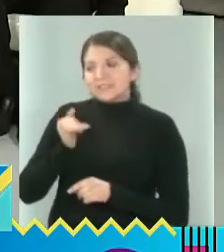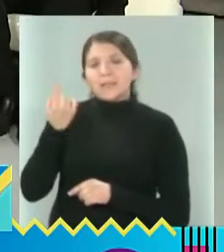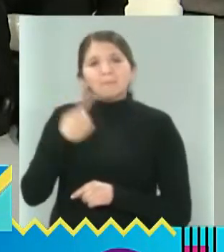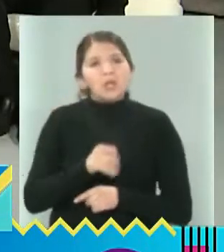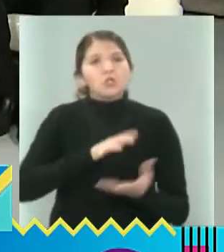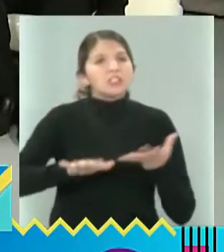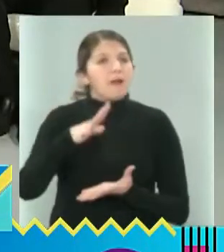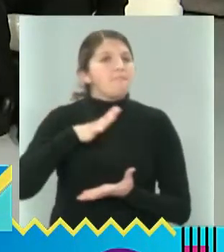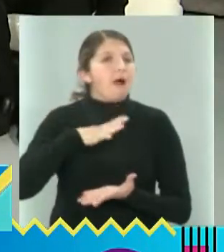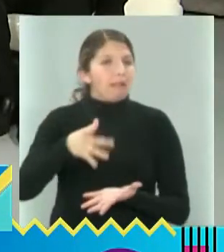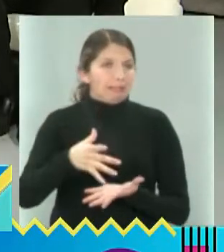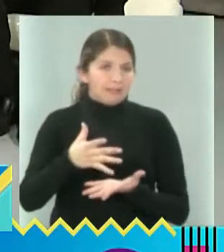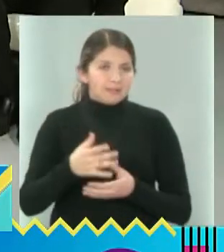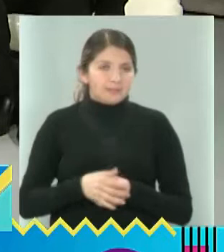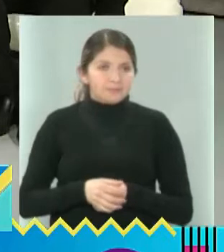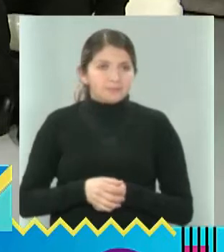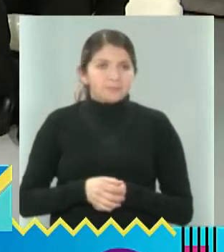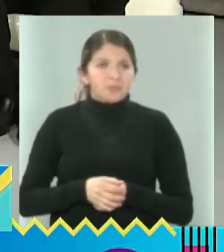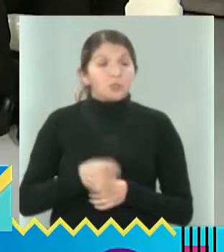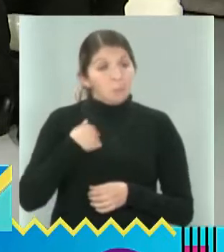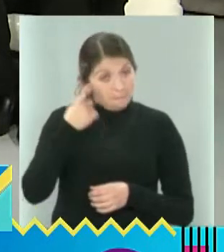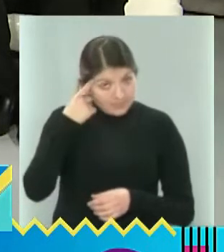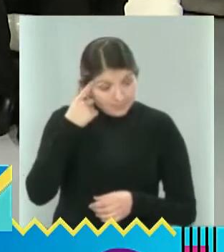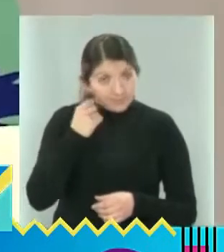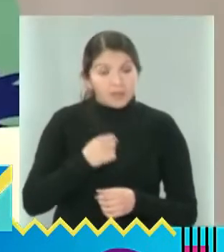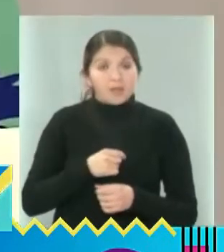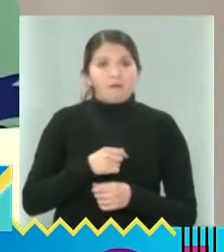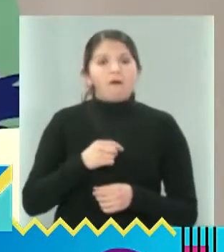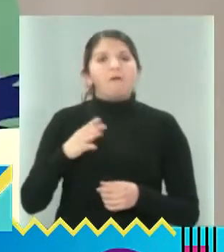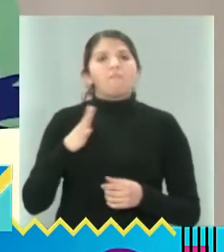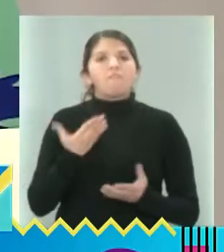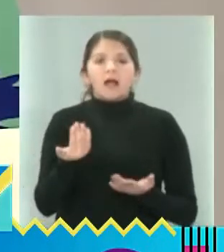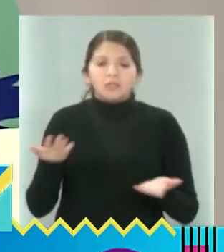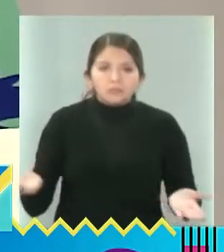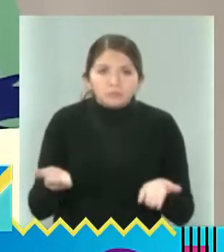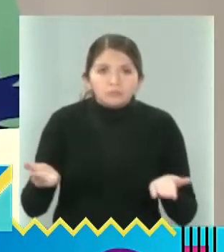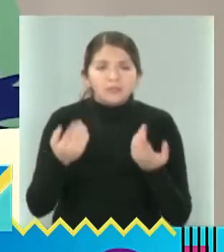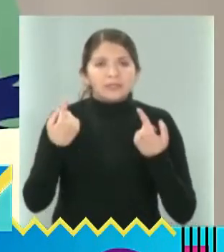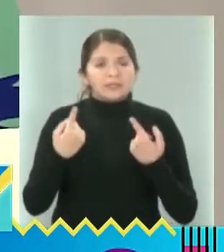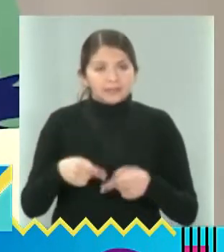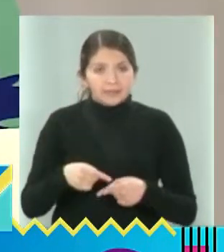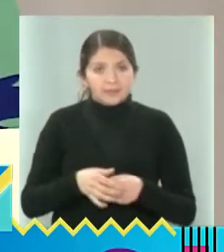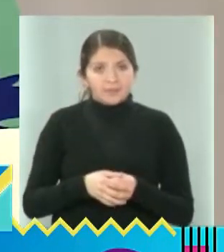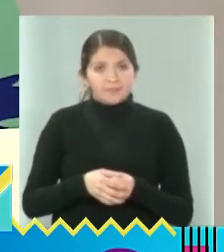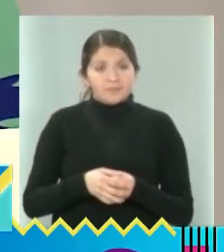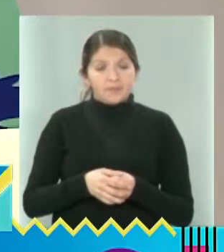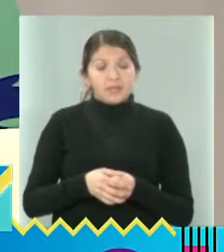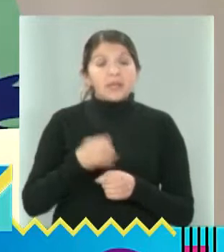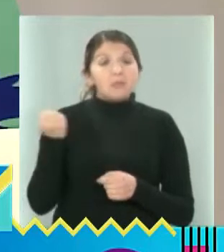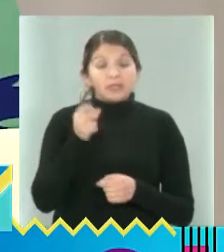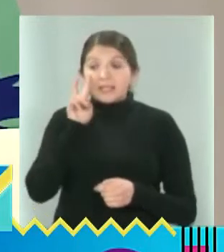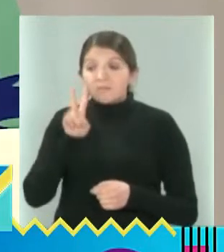igual yo quiero decir dos cosas más. Primero, lo que hay que potenciar muchas veces es lo que realmente puede hacer la persona